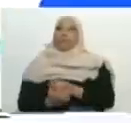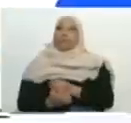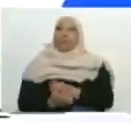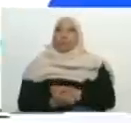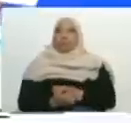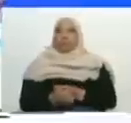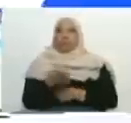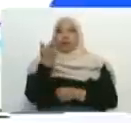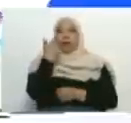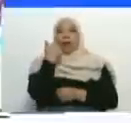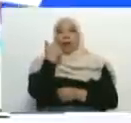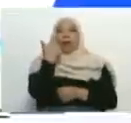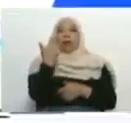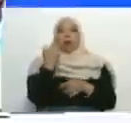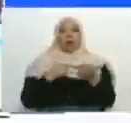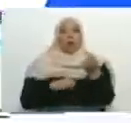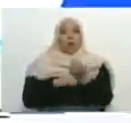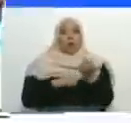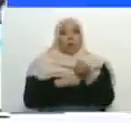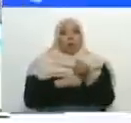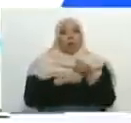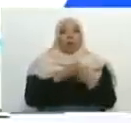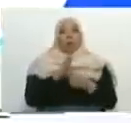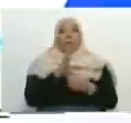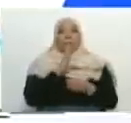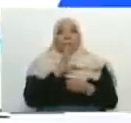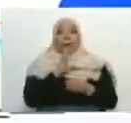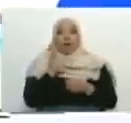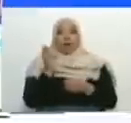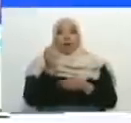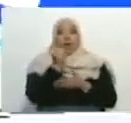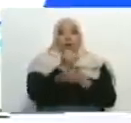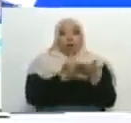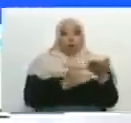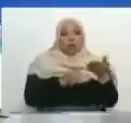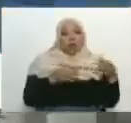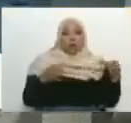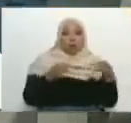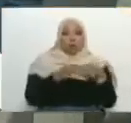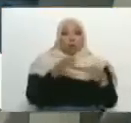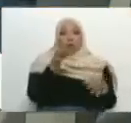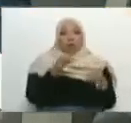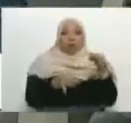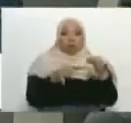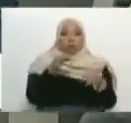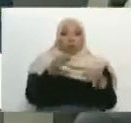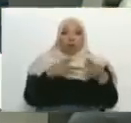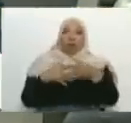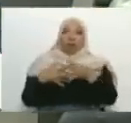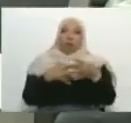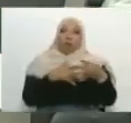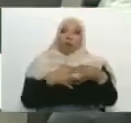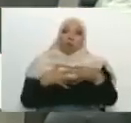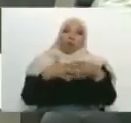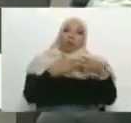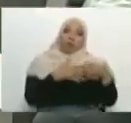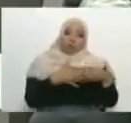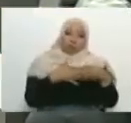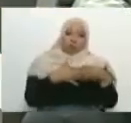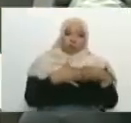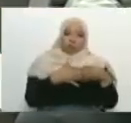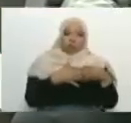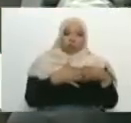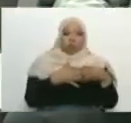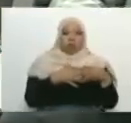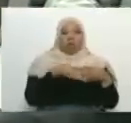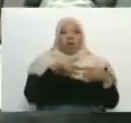es la lista de acreedores supuestos que están registrados en esa corte, una corte de los Estados Unidos,